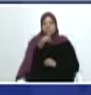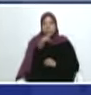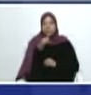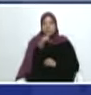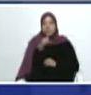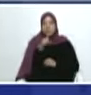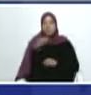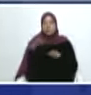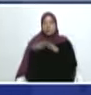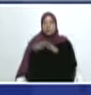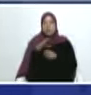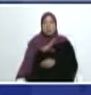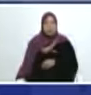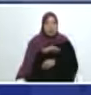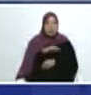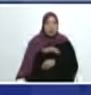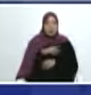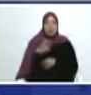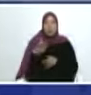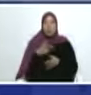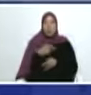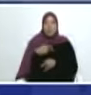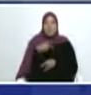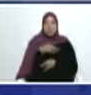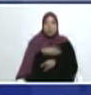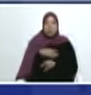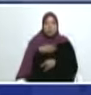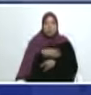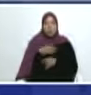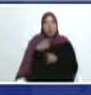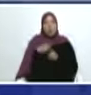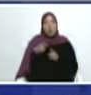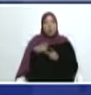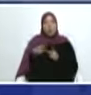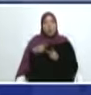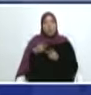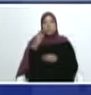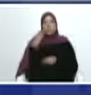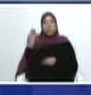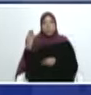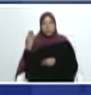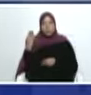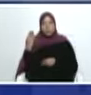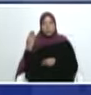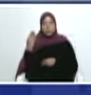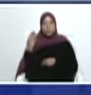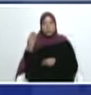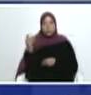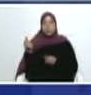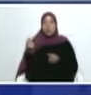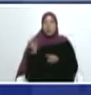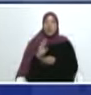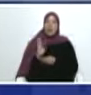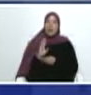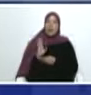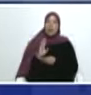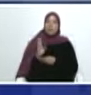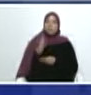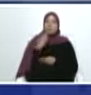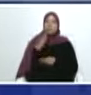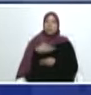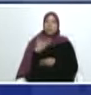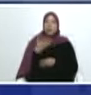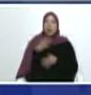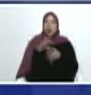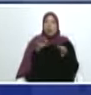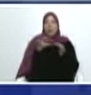del Cuerpo Civil de Guardaparque, entre otros. ¿Ah? Delcy, conversadito, ¿qué le puedes contar